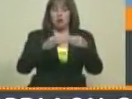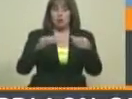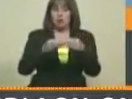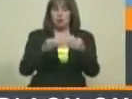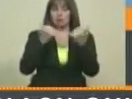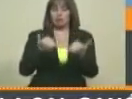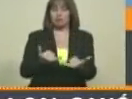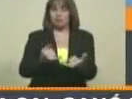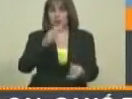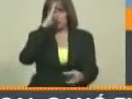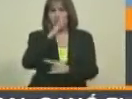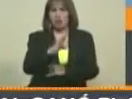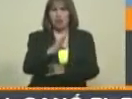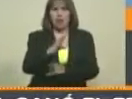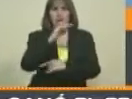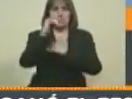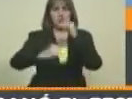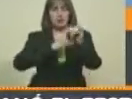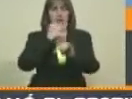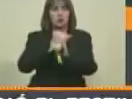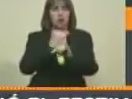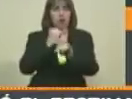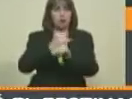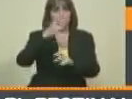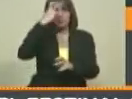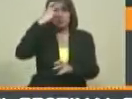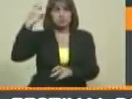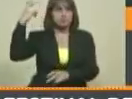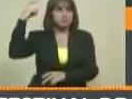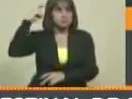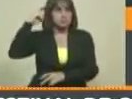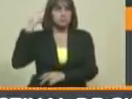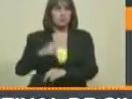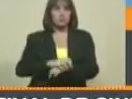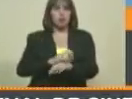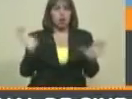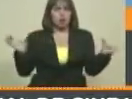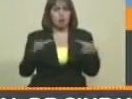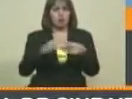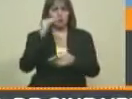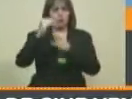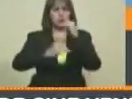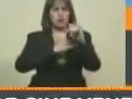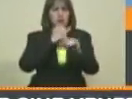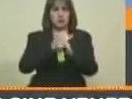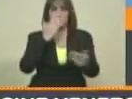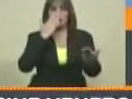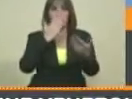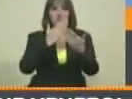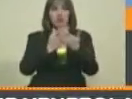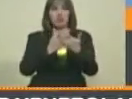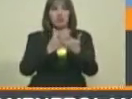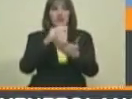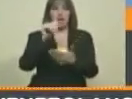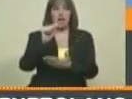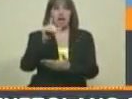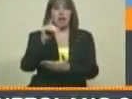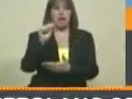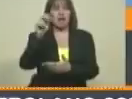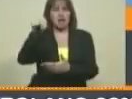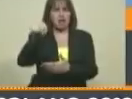equipo internacional de la Cancillería, con el equipo internacional encabezado por Adán Chávez en la